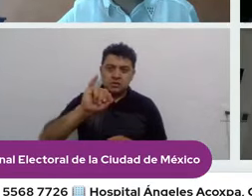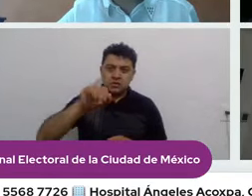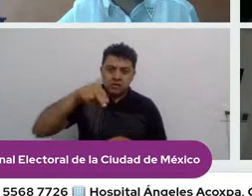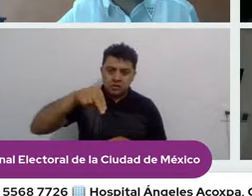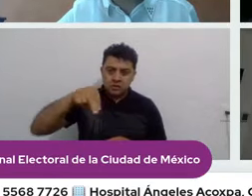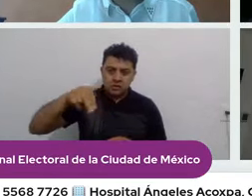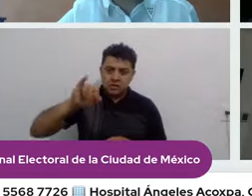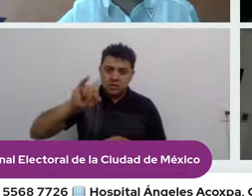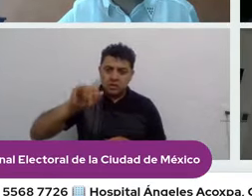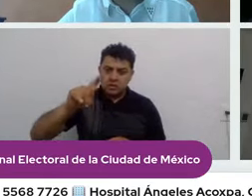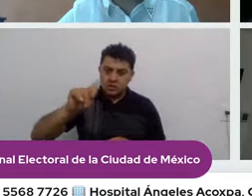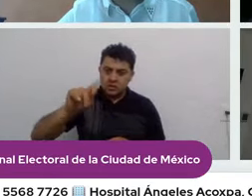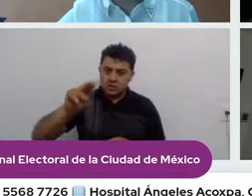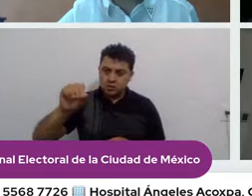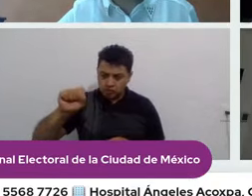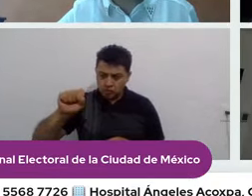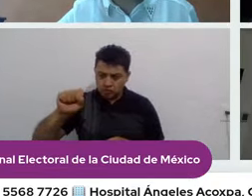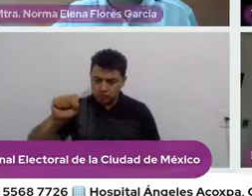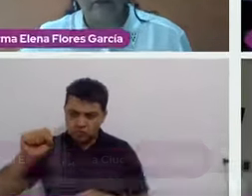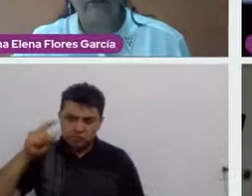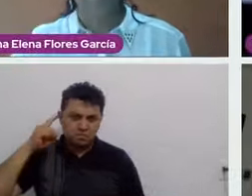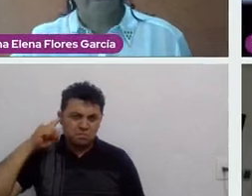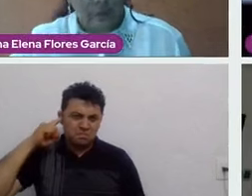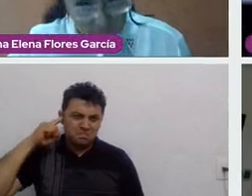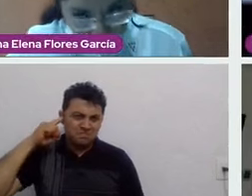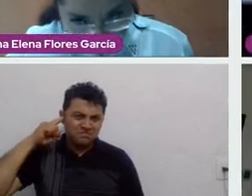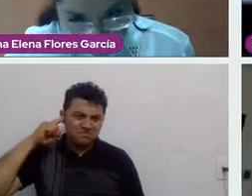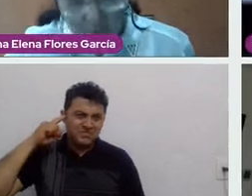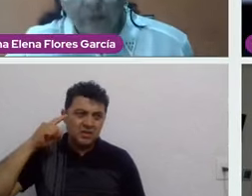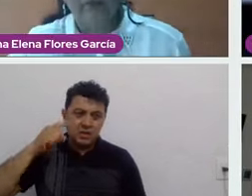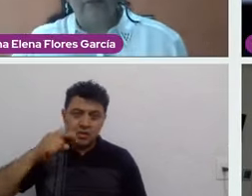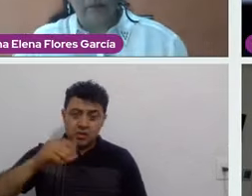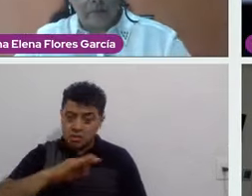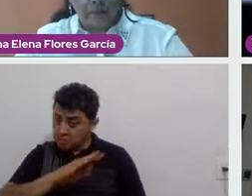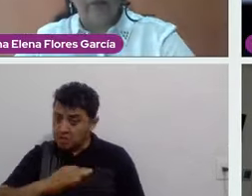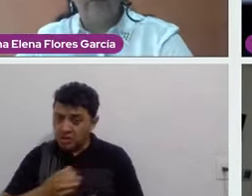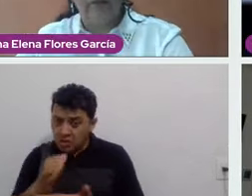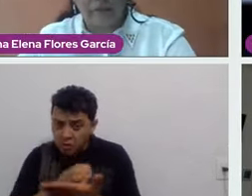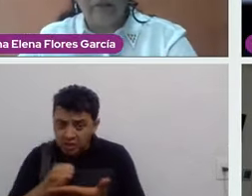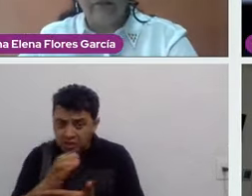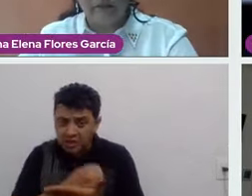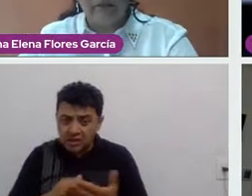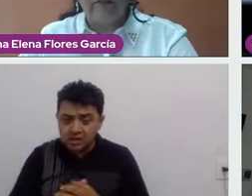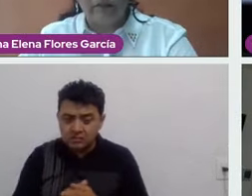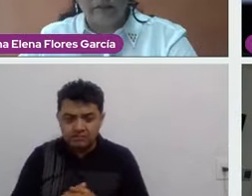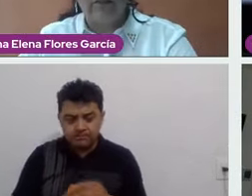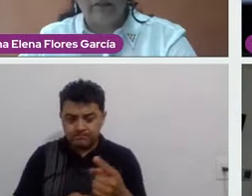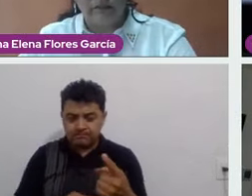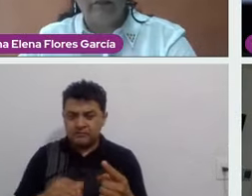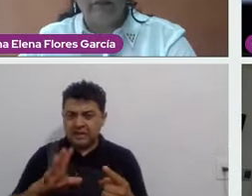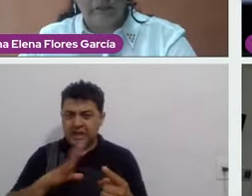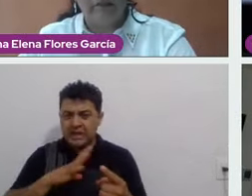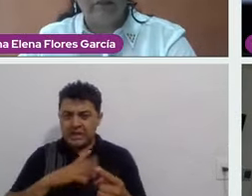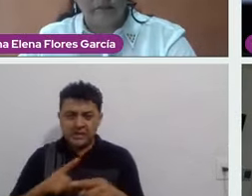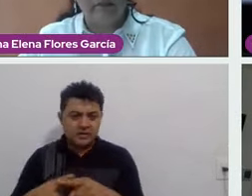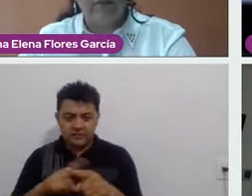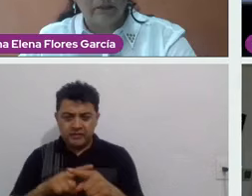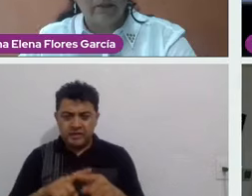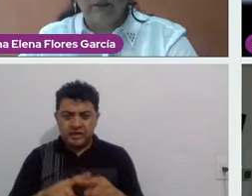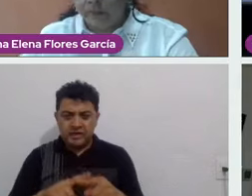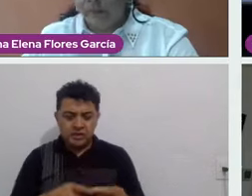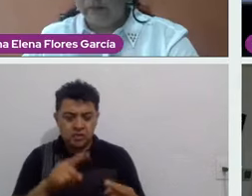Hay que obedecer qué tipo de tinnitus. Si es un tinnitus esencial, si es un tinnitus, es difícil, es complicado,